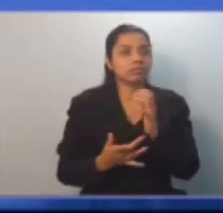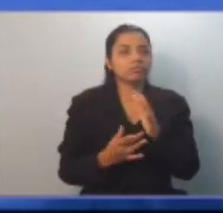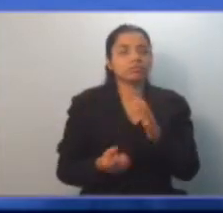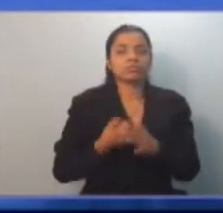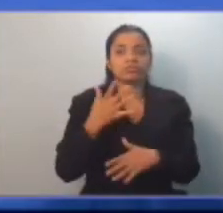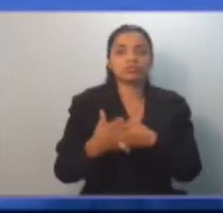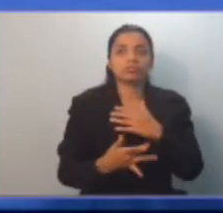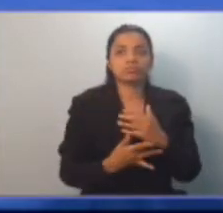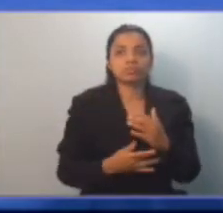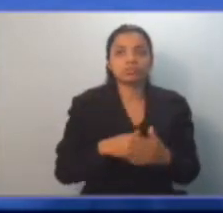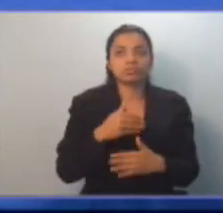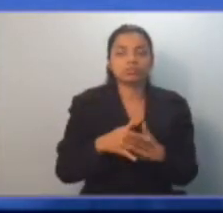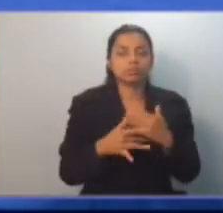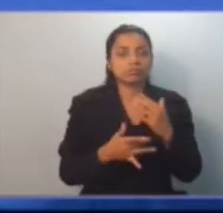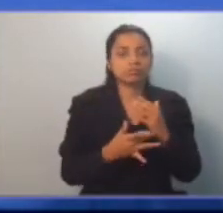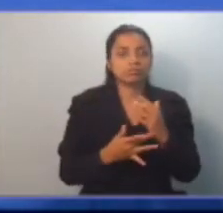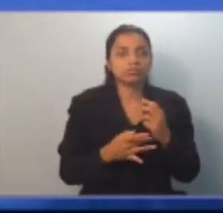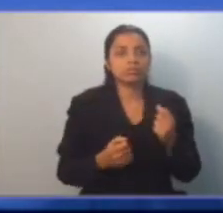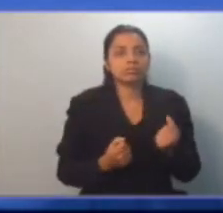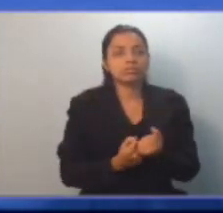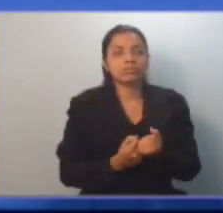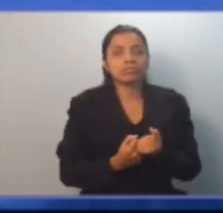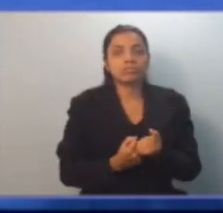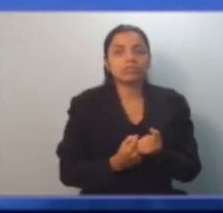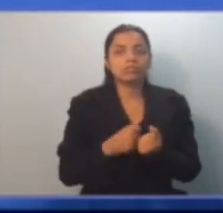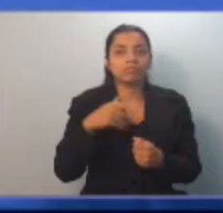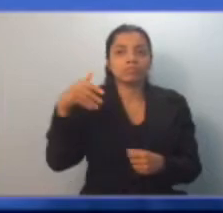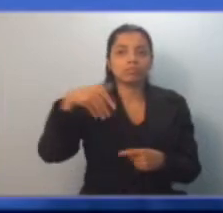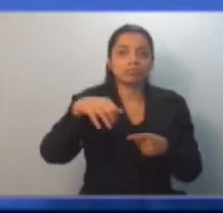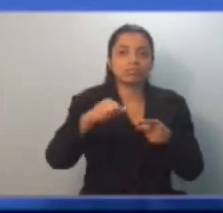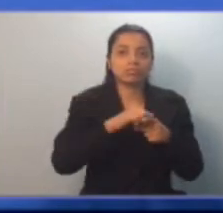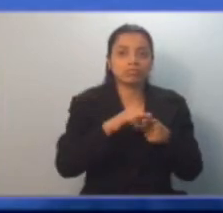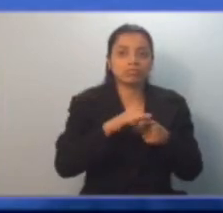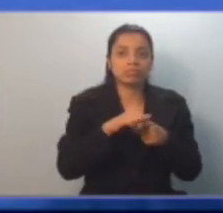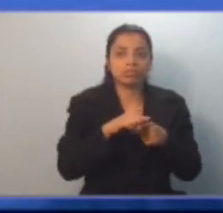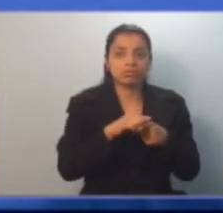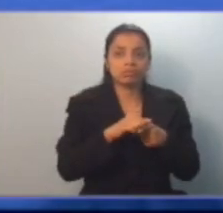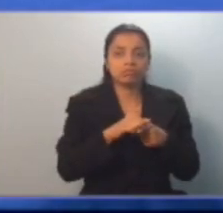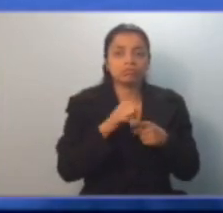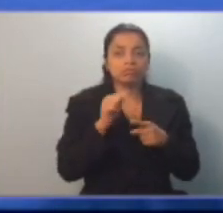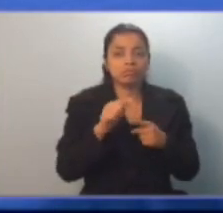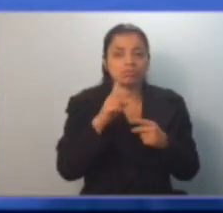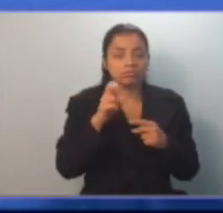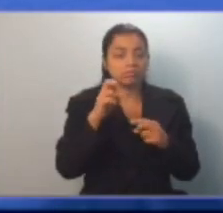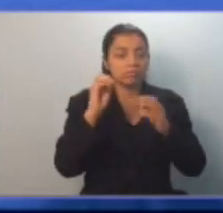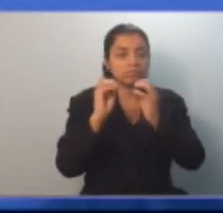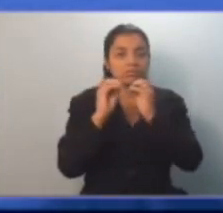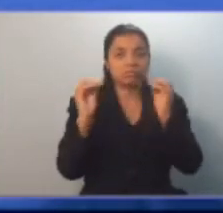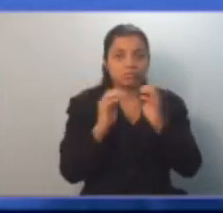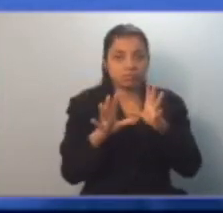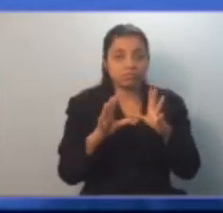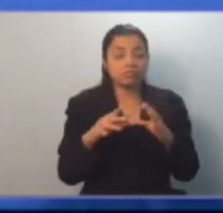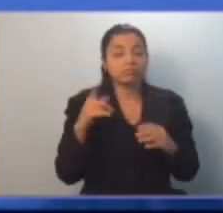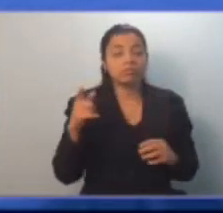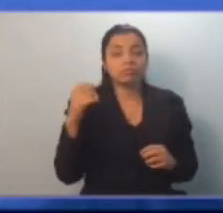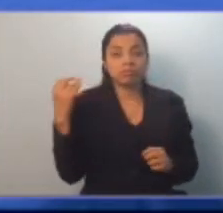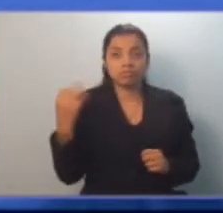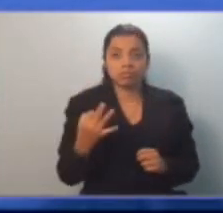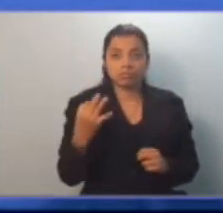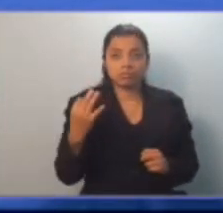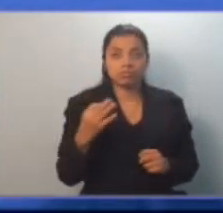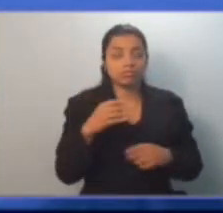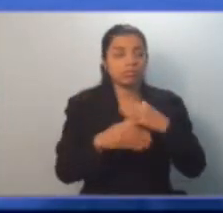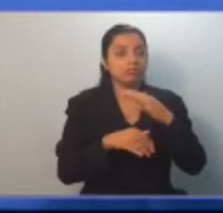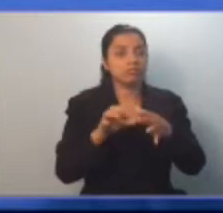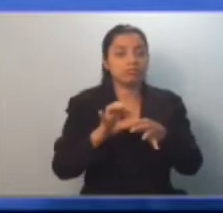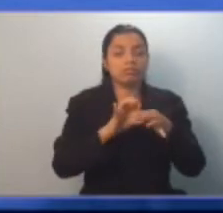y soporte técnico para dar este apoyo, una red de capacitadores presenciales y virtuales que tendrían que ser reclutados en